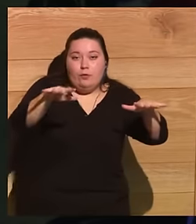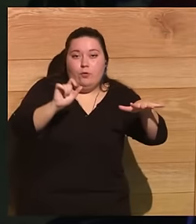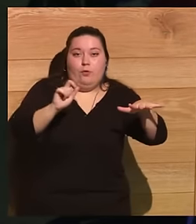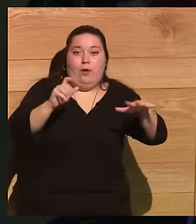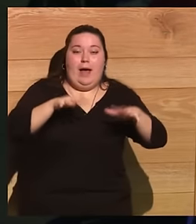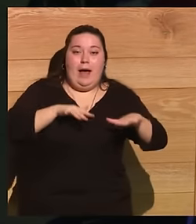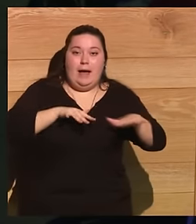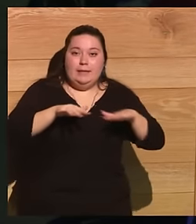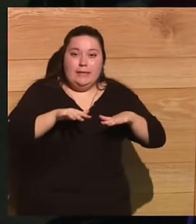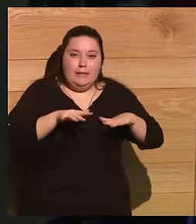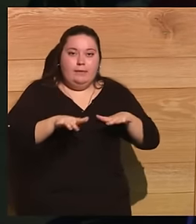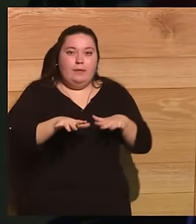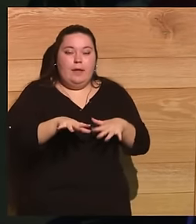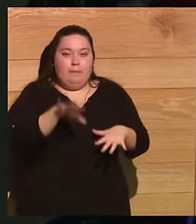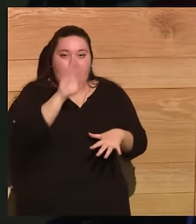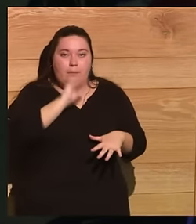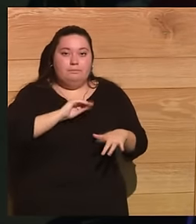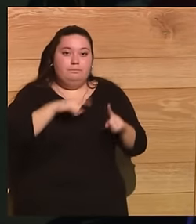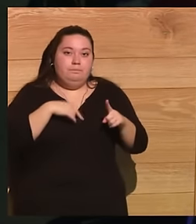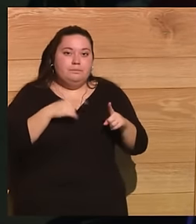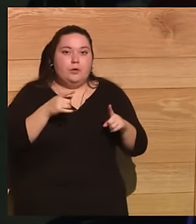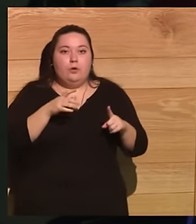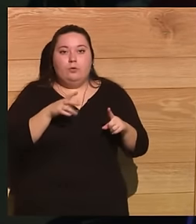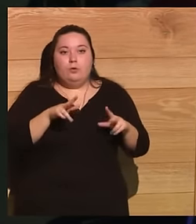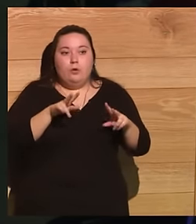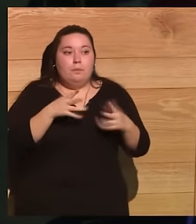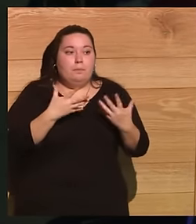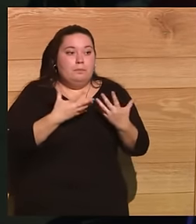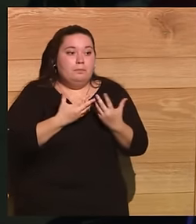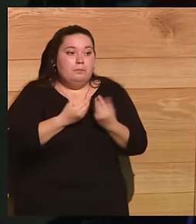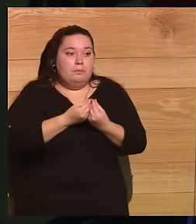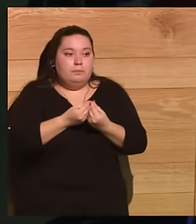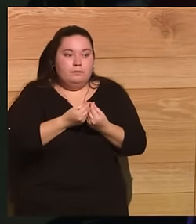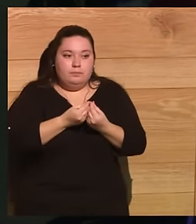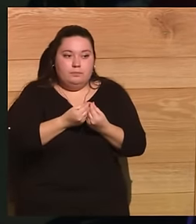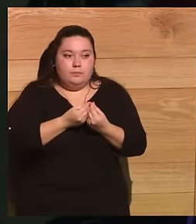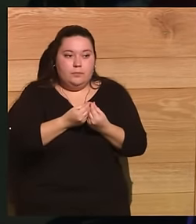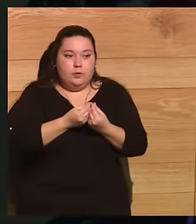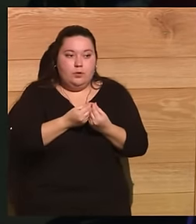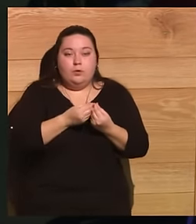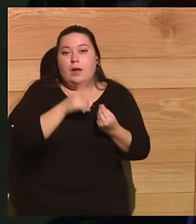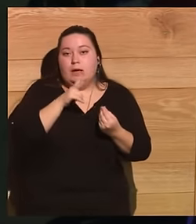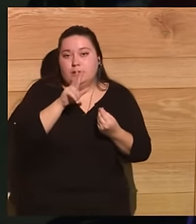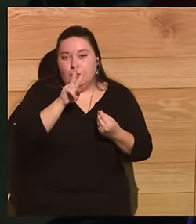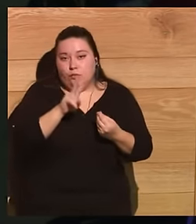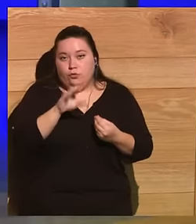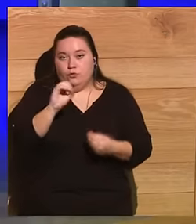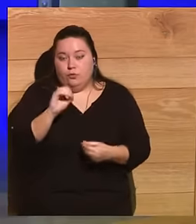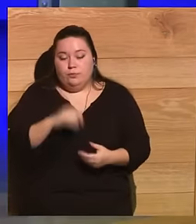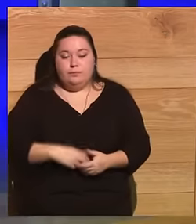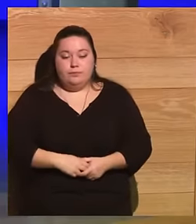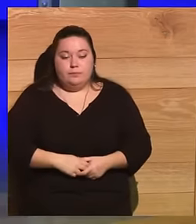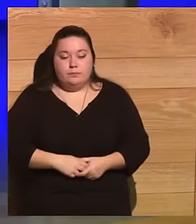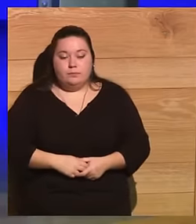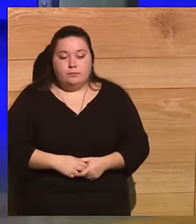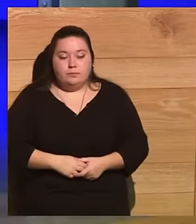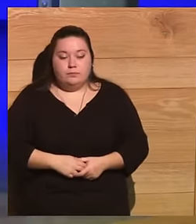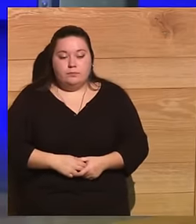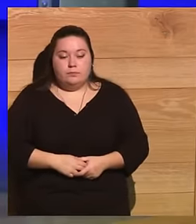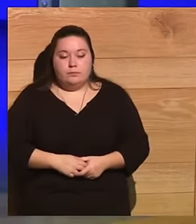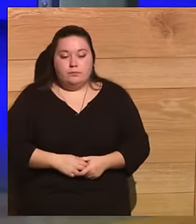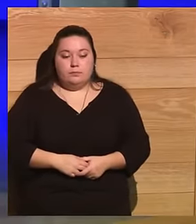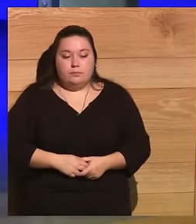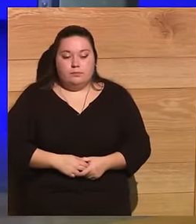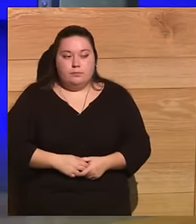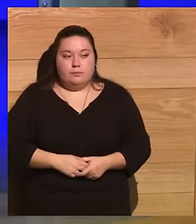breve, normalmente oxígeno 15, que se puede poner forma de H2O. Es decir,